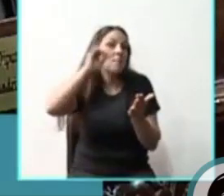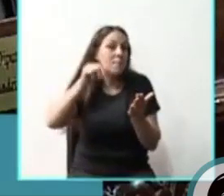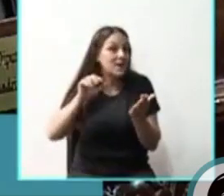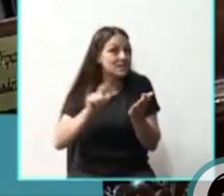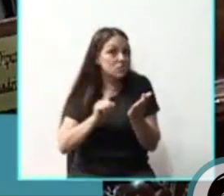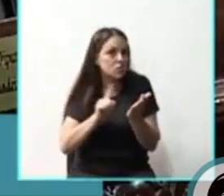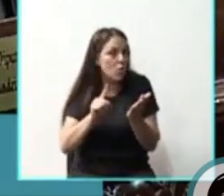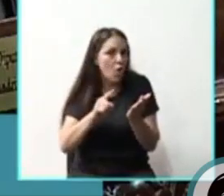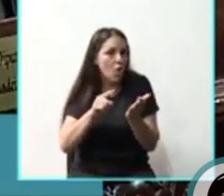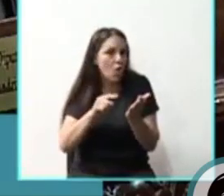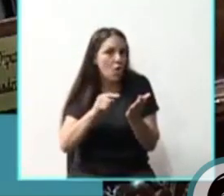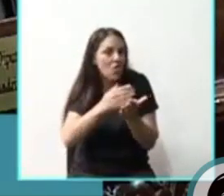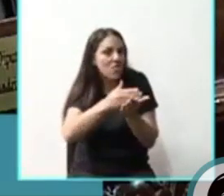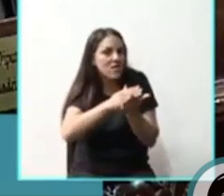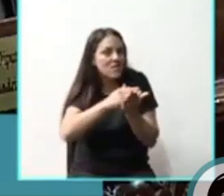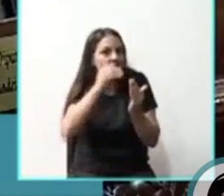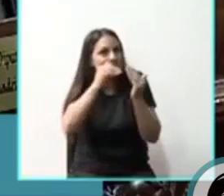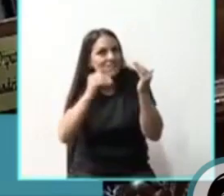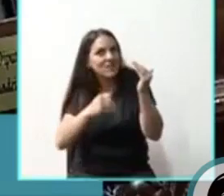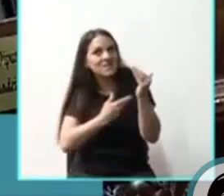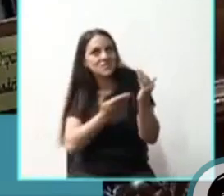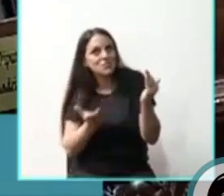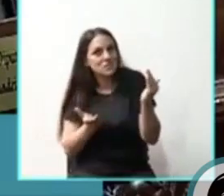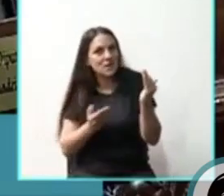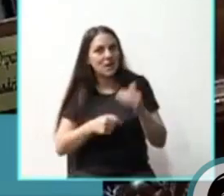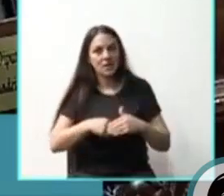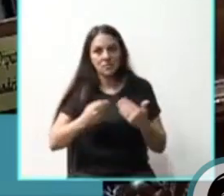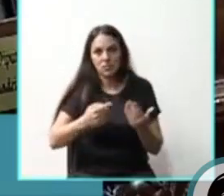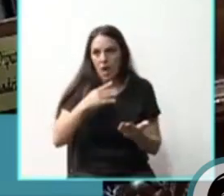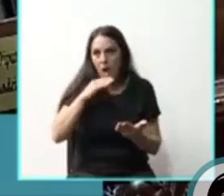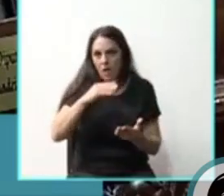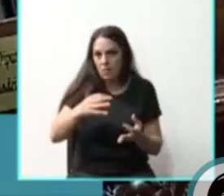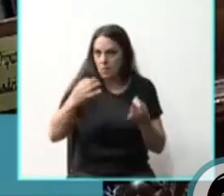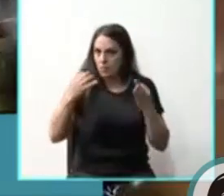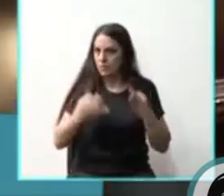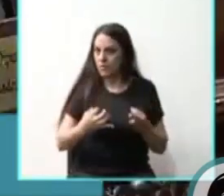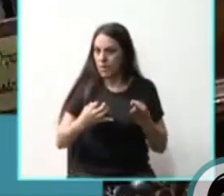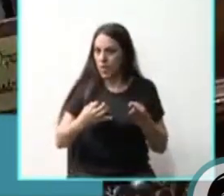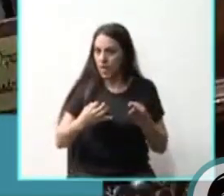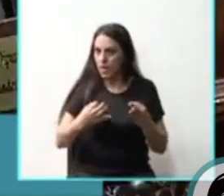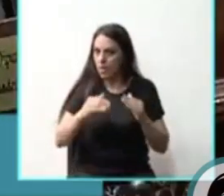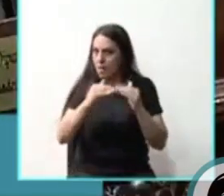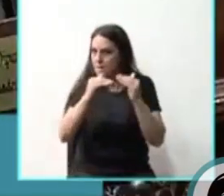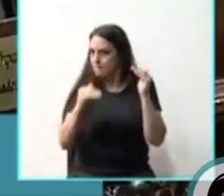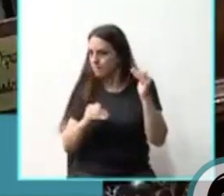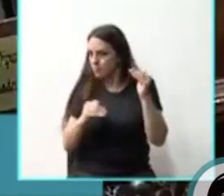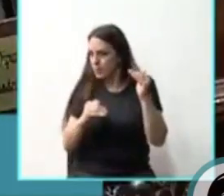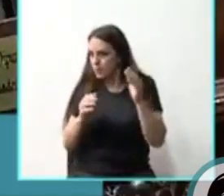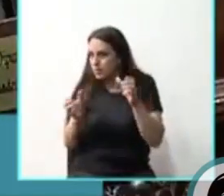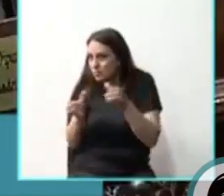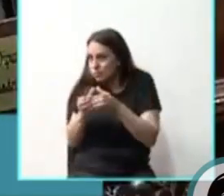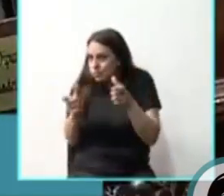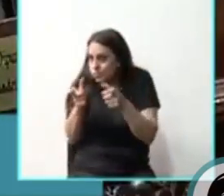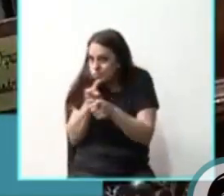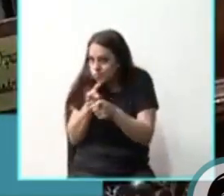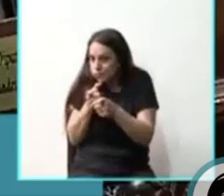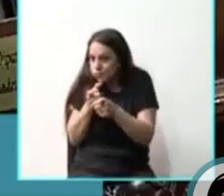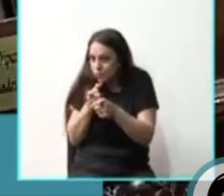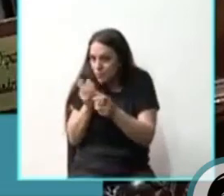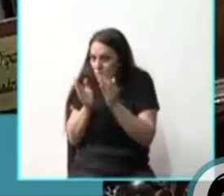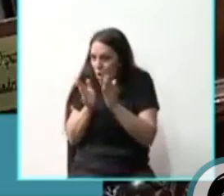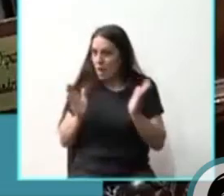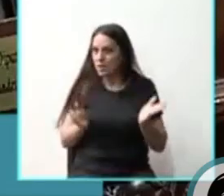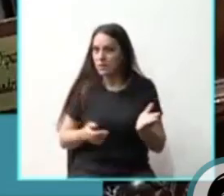hablemos en serio hablemos en serio de qué son las minorías violentas porque las supuestas